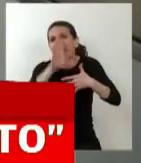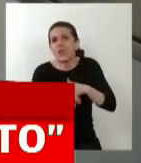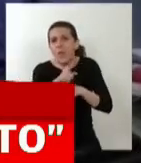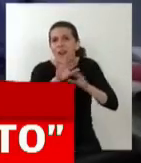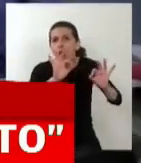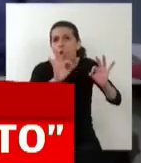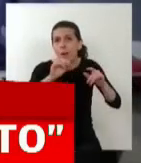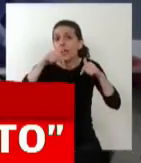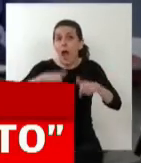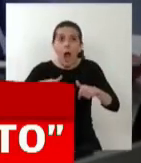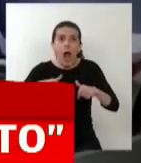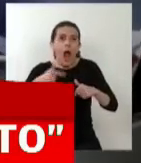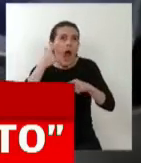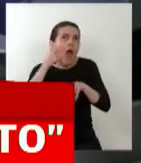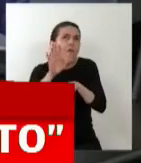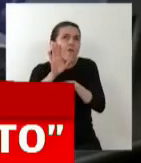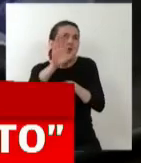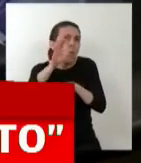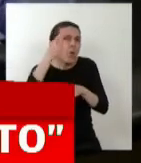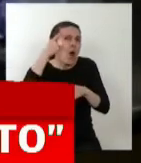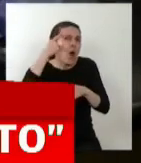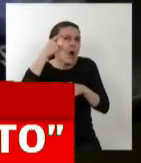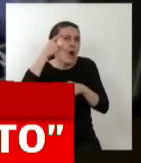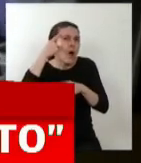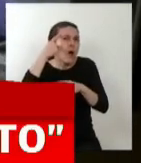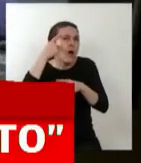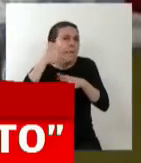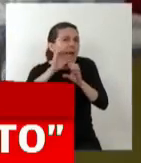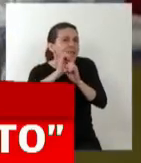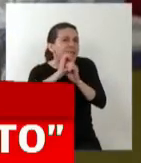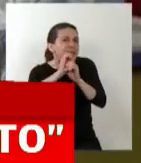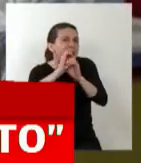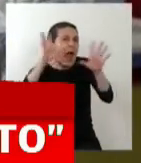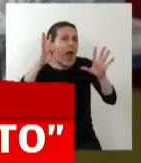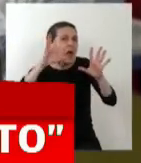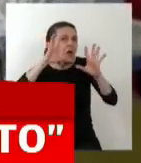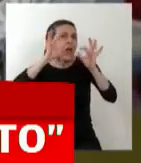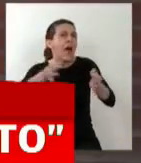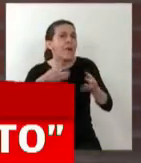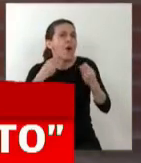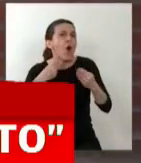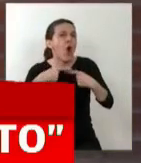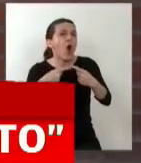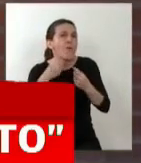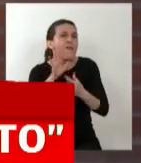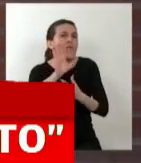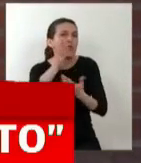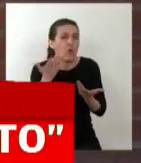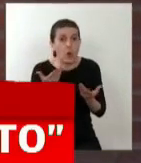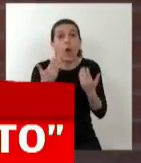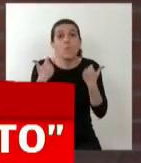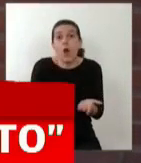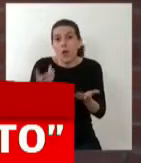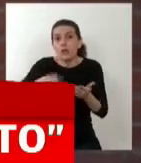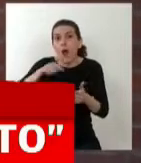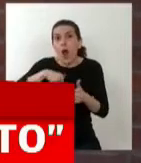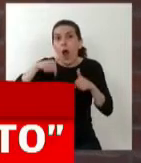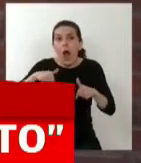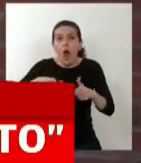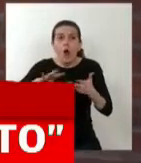temporal mucho más claro, mucho más concreto. Por eso no podemos descuidarnos